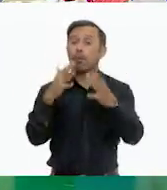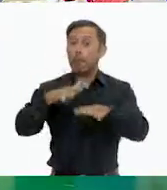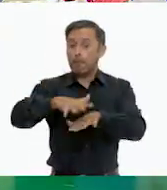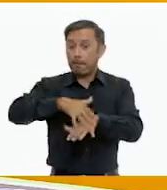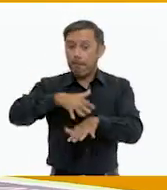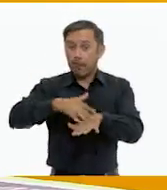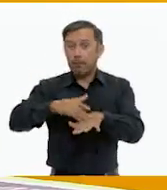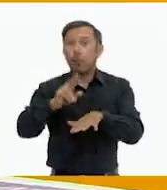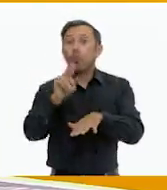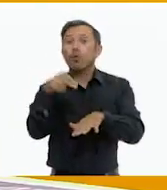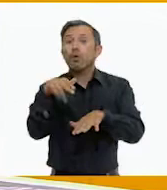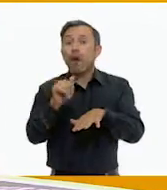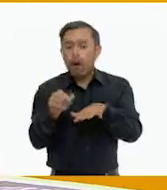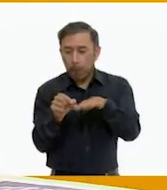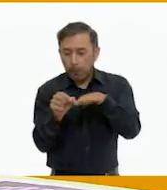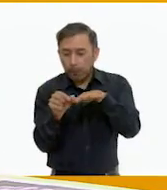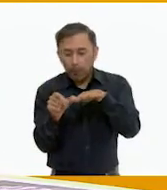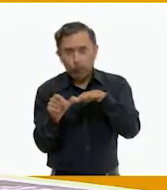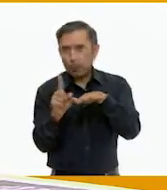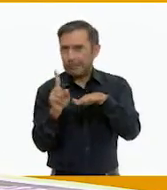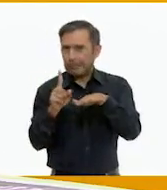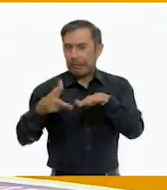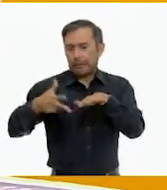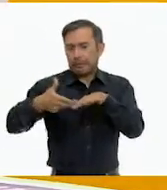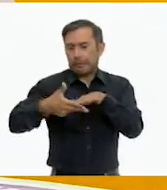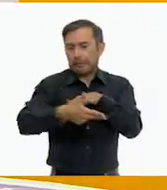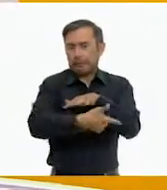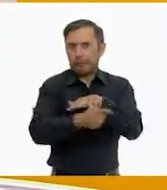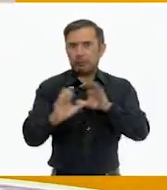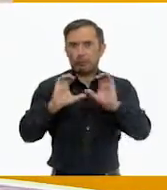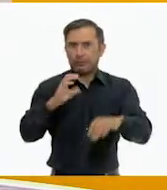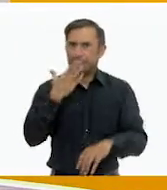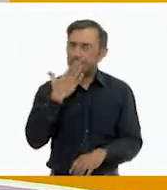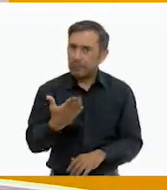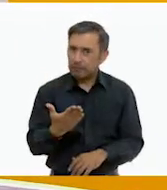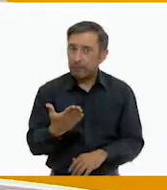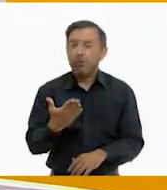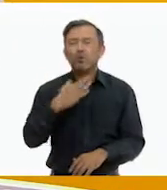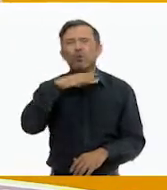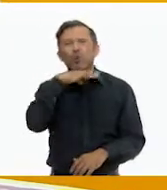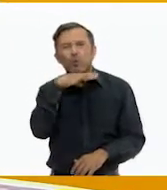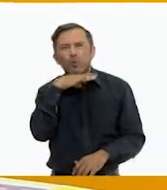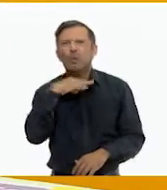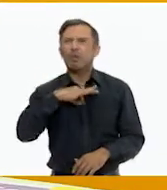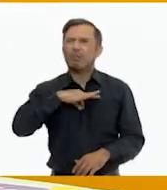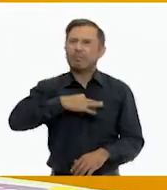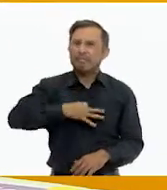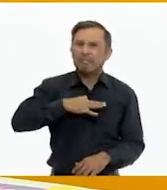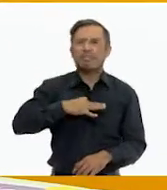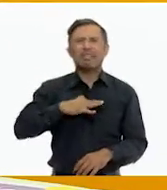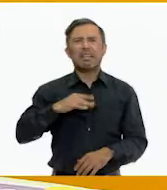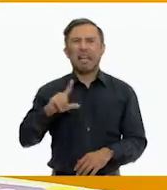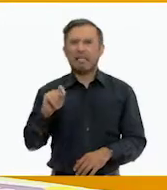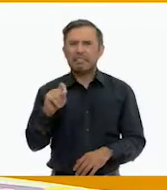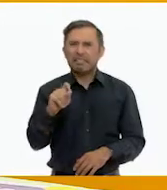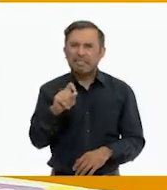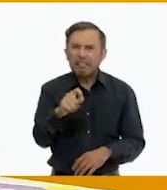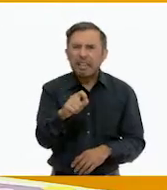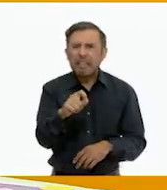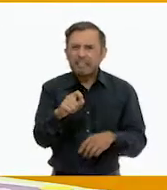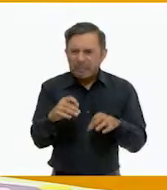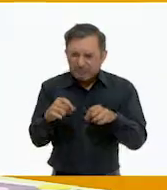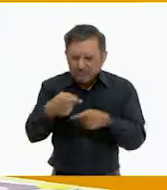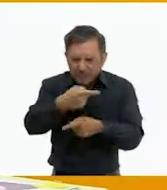pies. Y así estaremos combatiendo virus, bacterias, parásitos